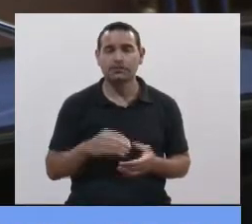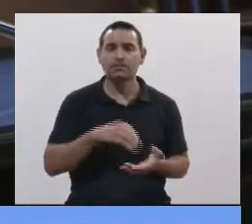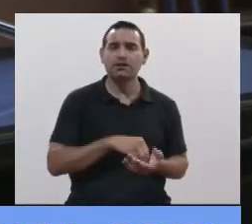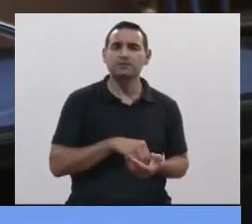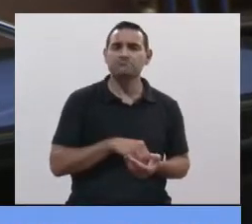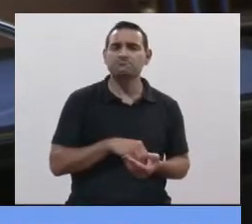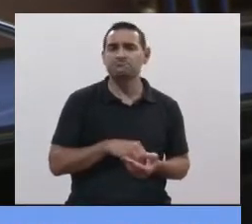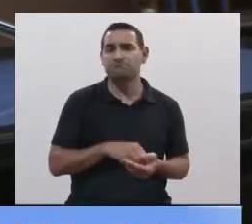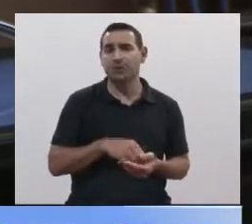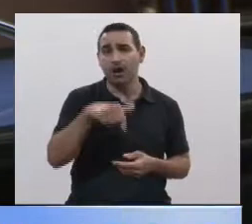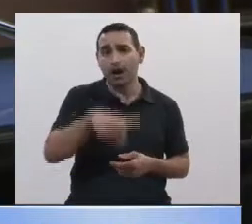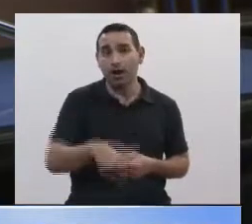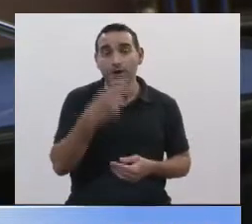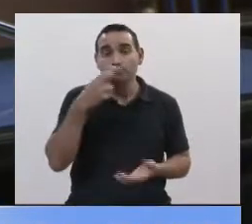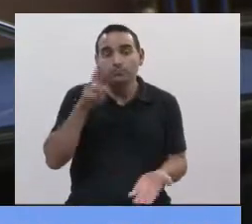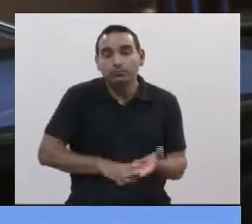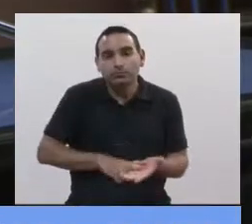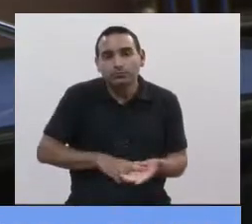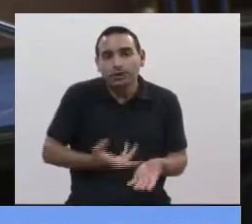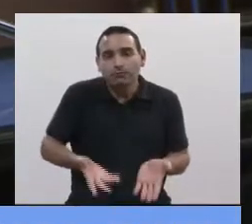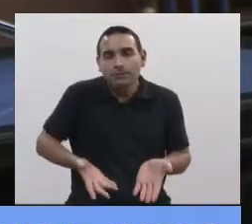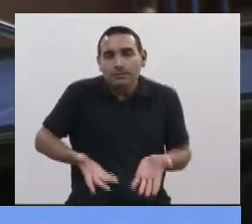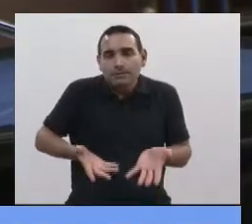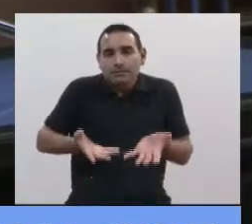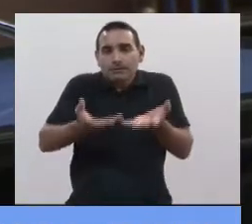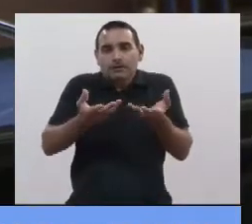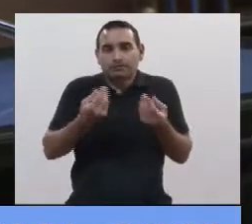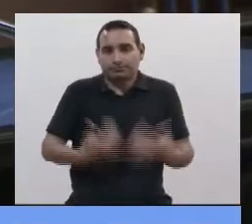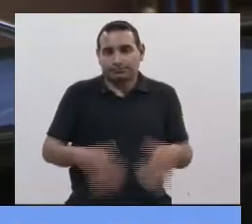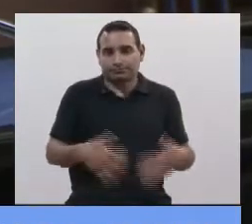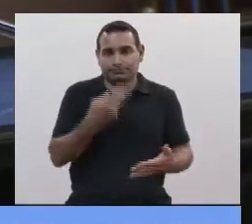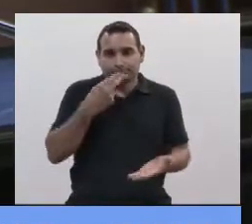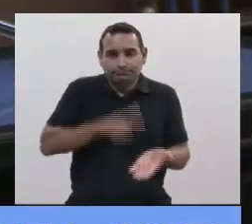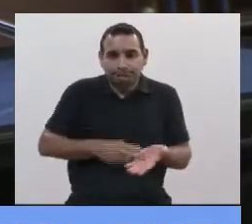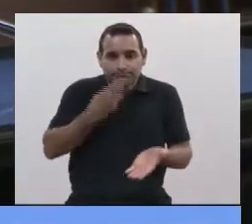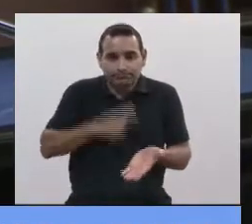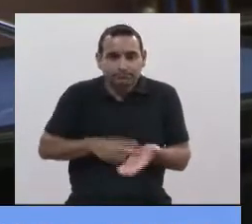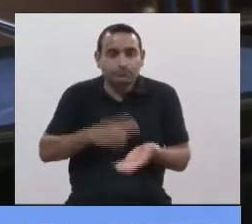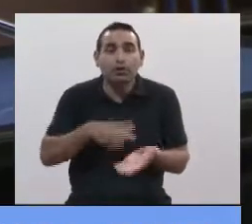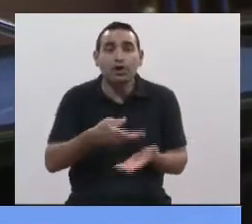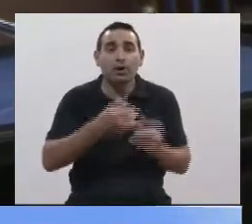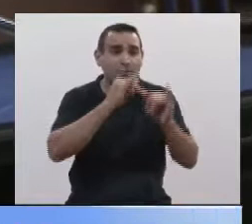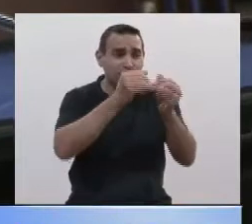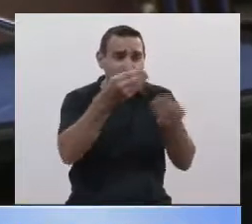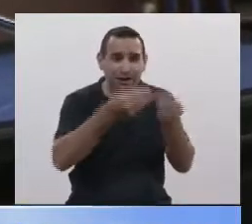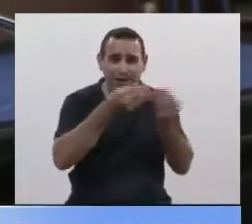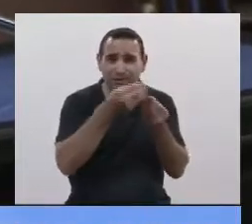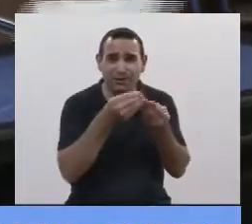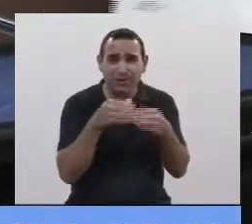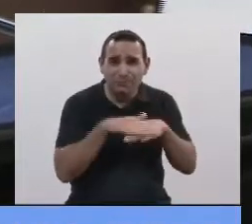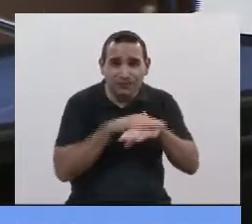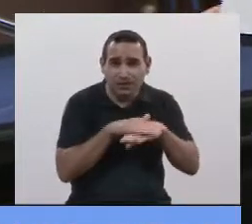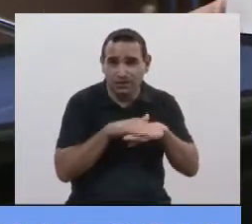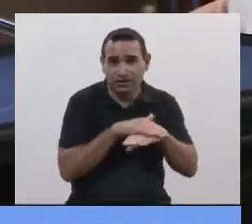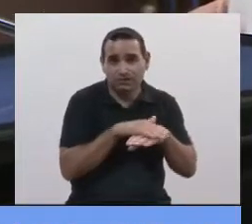¿cómo, qué va a hacer? Ya la presión tributaria, ¿qué va a hacer el gobierno? Presión más, presión tributaria. Y el presupuesto mismo aumenta